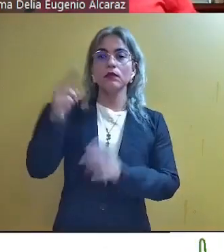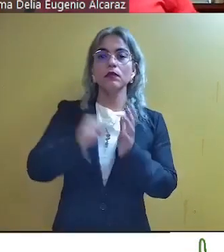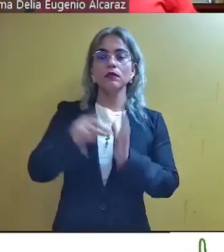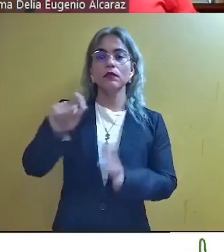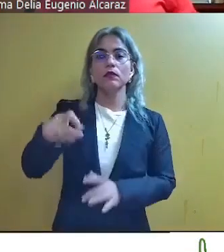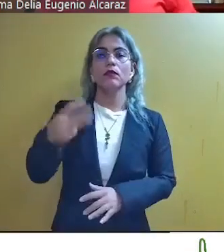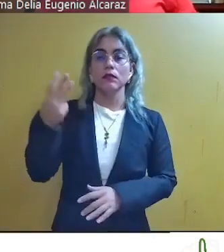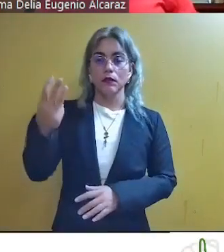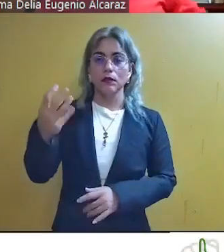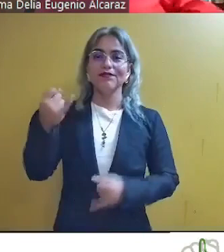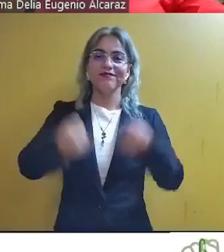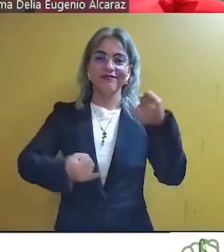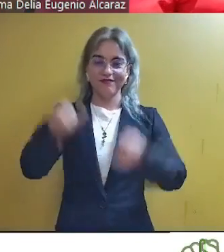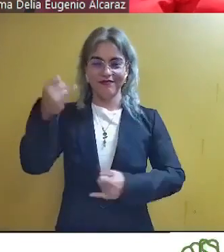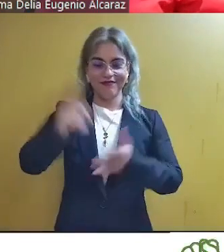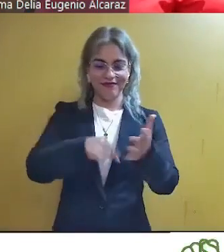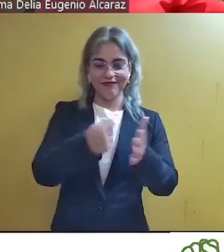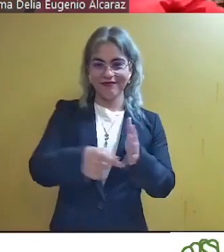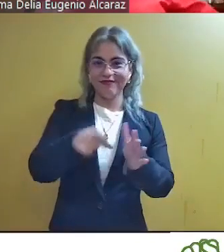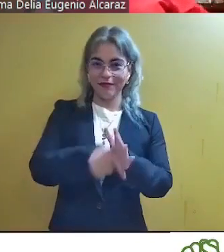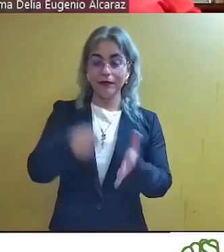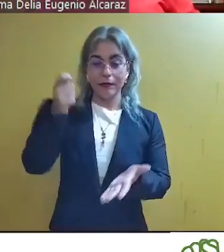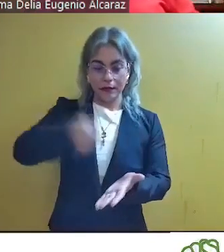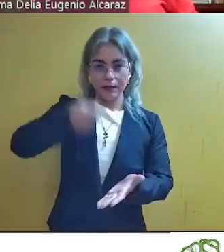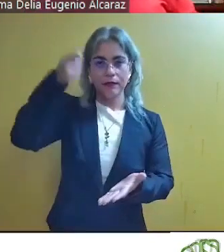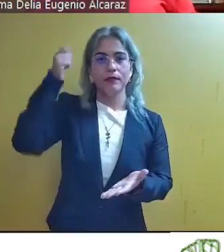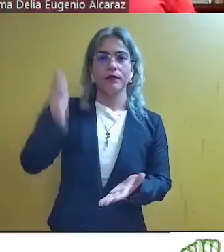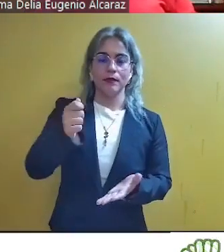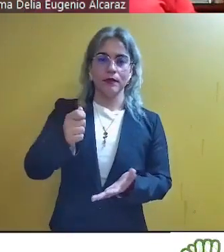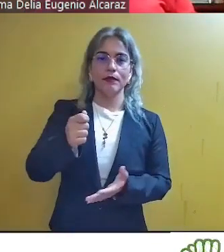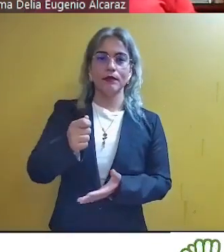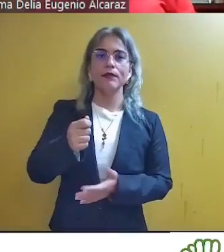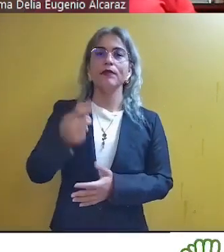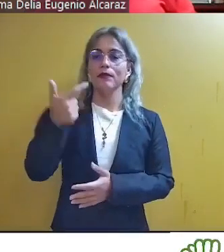emitió sentencia el 7 de noviembre del 2023 en la que determinó